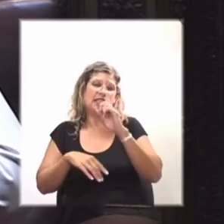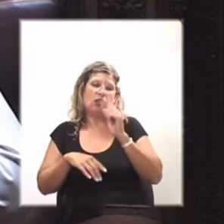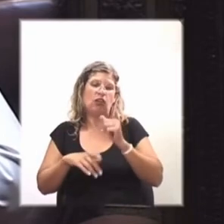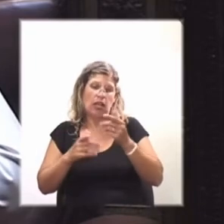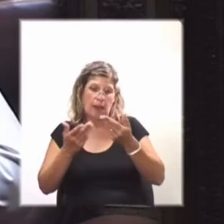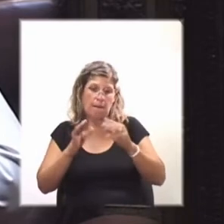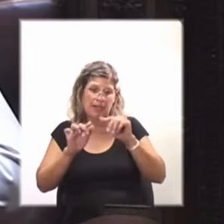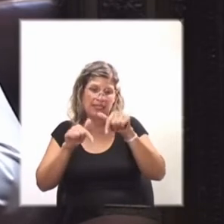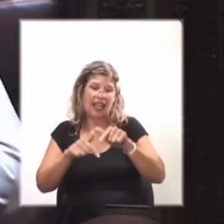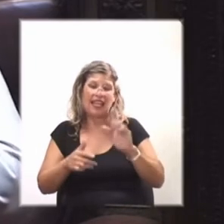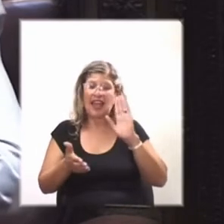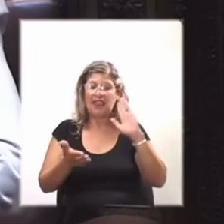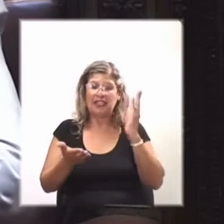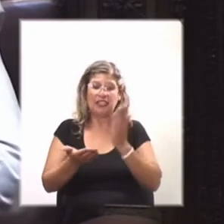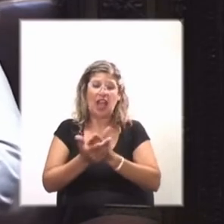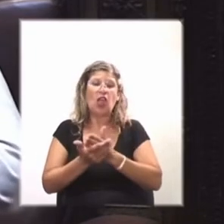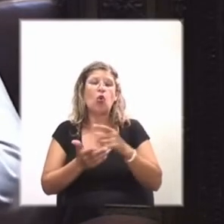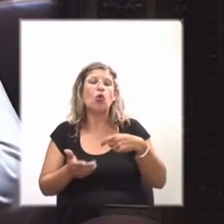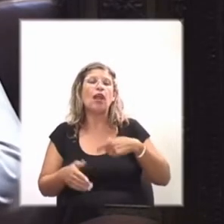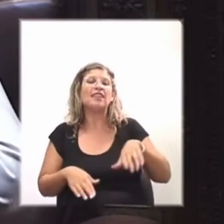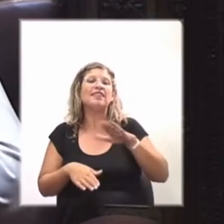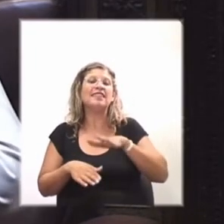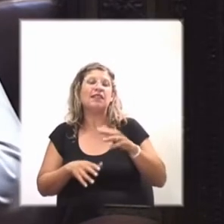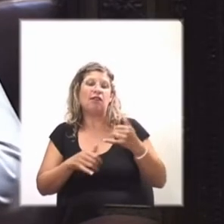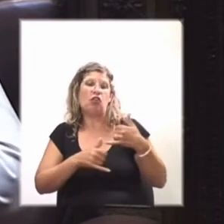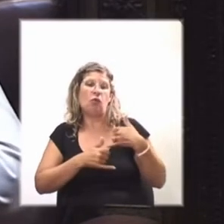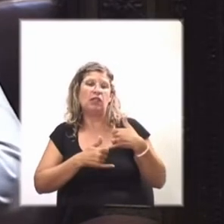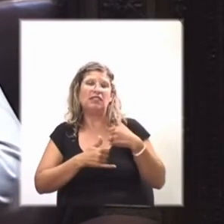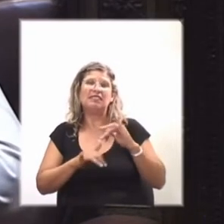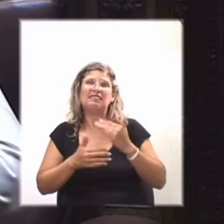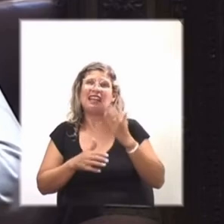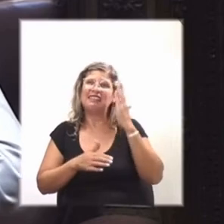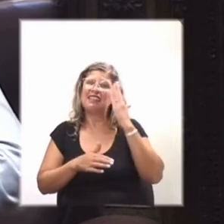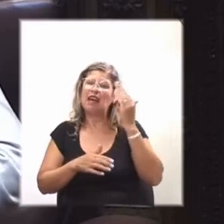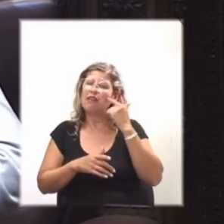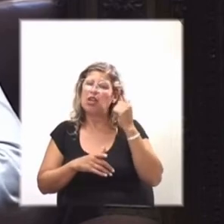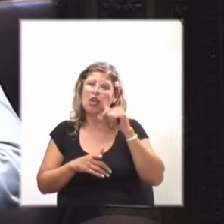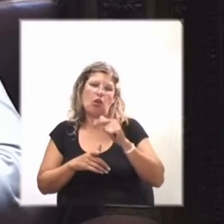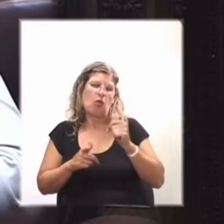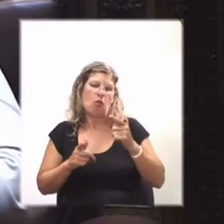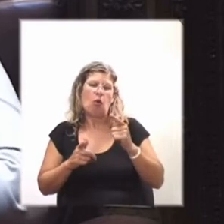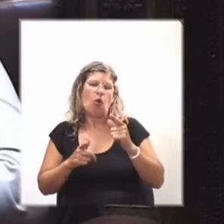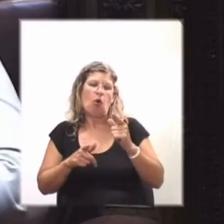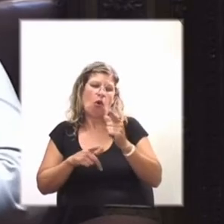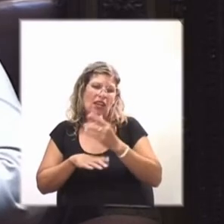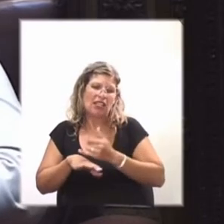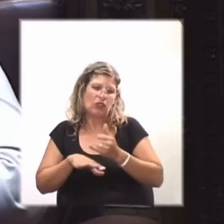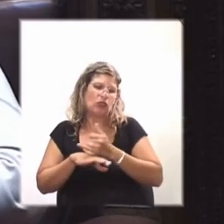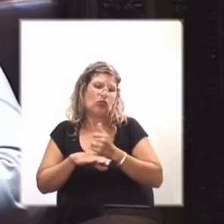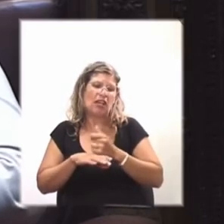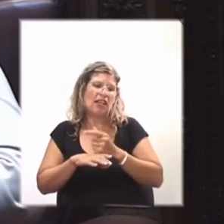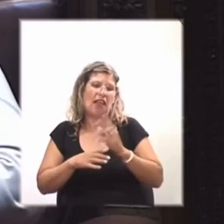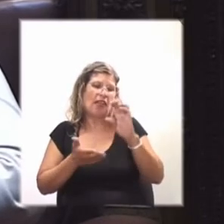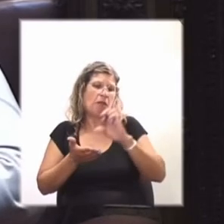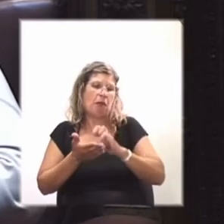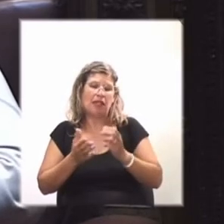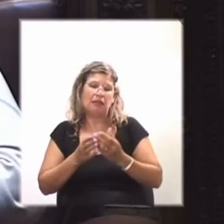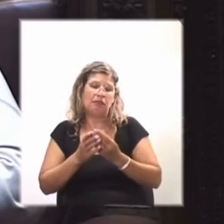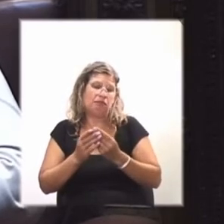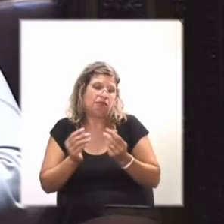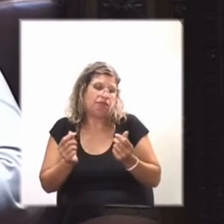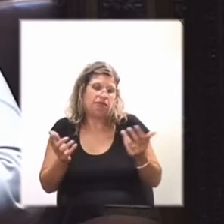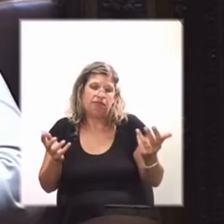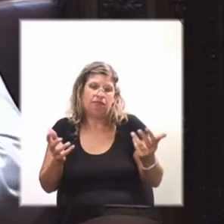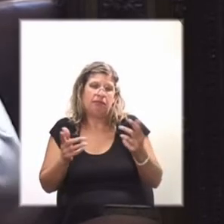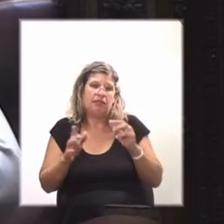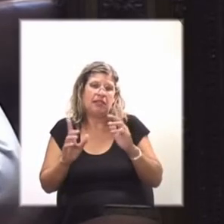dictadura cívico-militar que ya sabemos cómo ultrajó la institucionalidad del país al inicio, que terminó